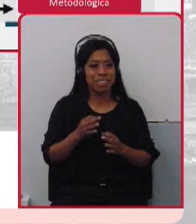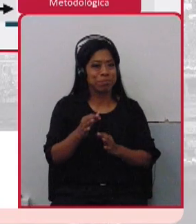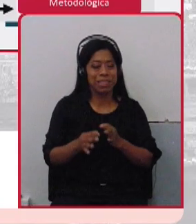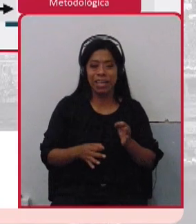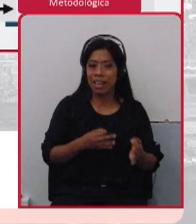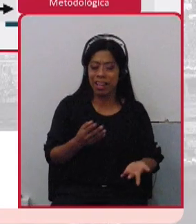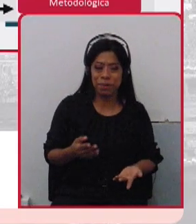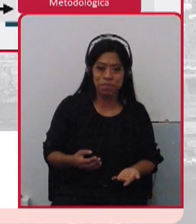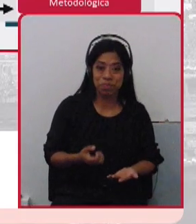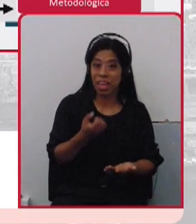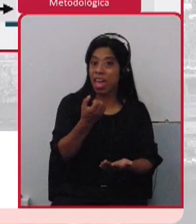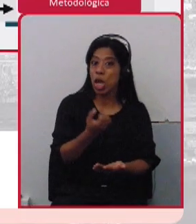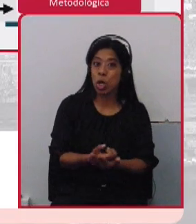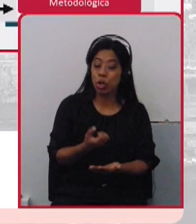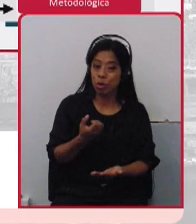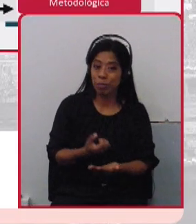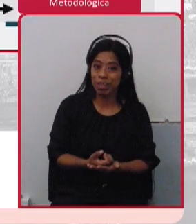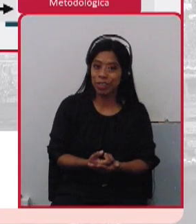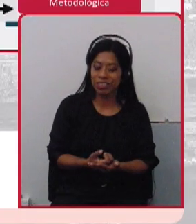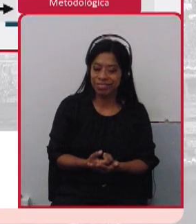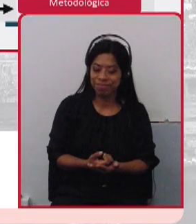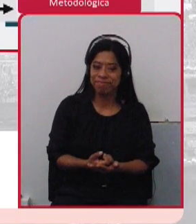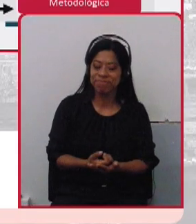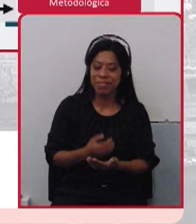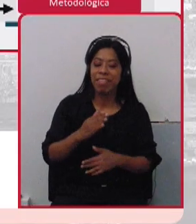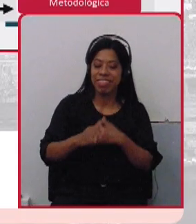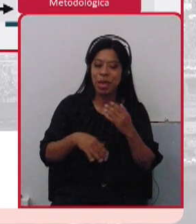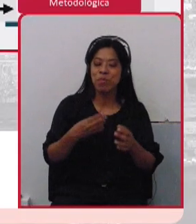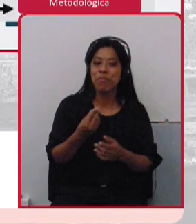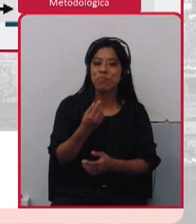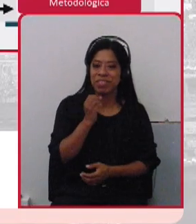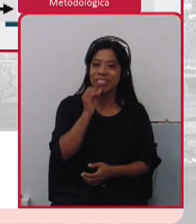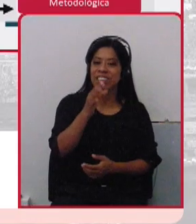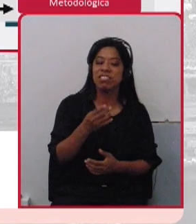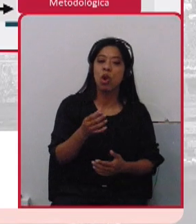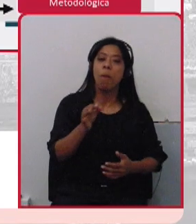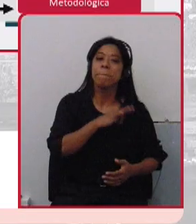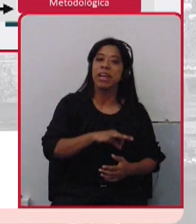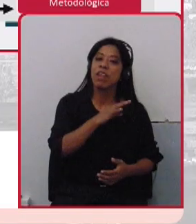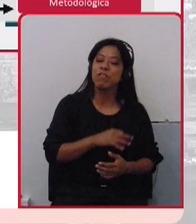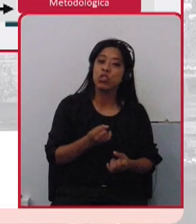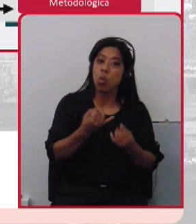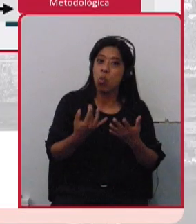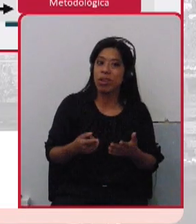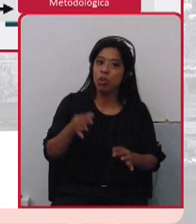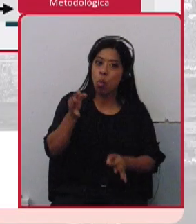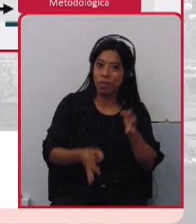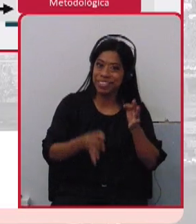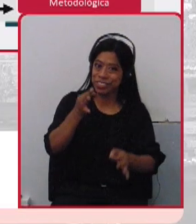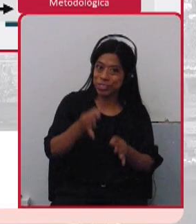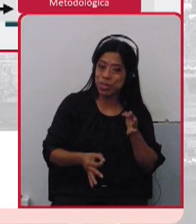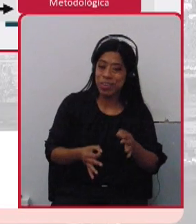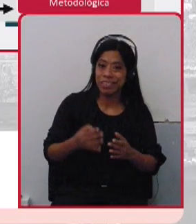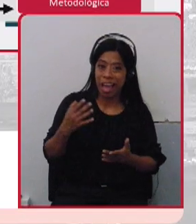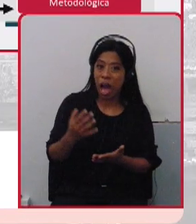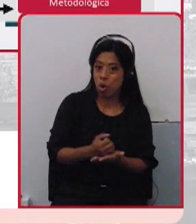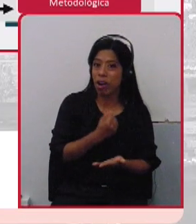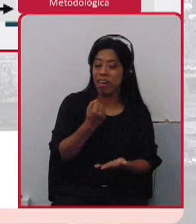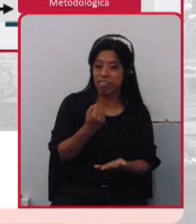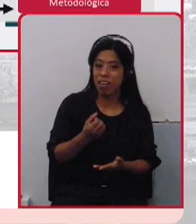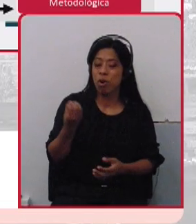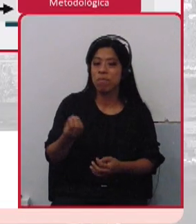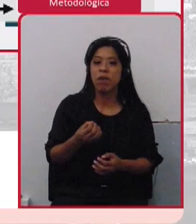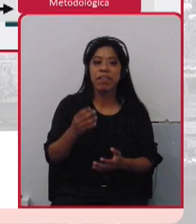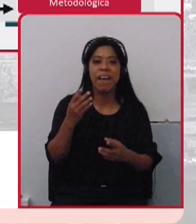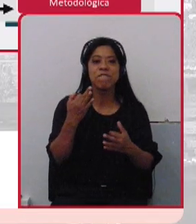un punto de vista económico, vamos a ver al final cuánto podría ser el beneficio de un lucro cesante que pueda ahorrarse con una